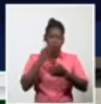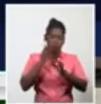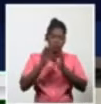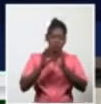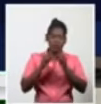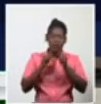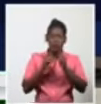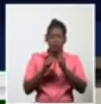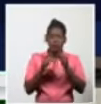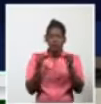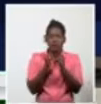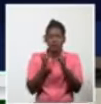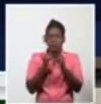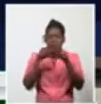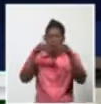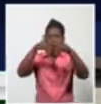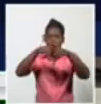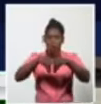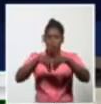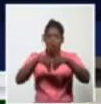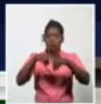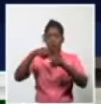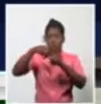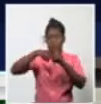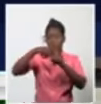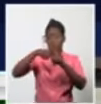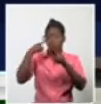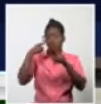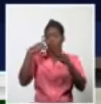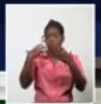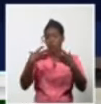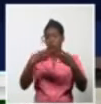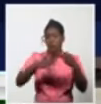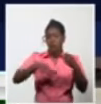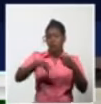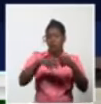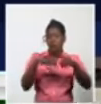la conservación de la temperatura apropiada para su traslado,